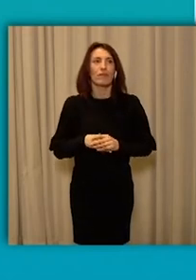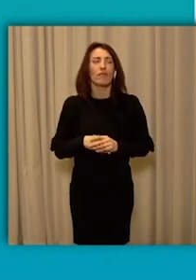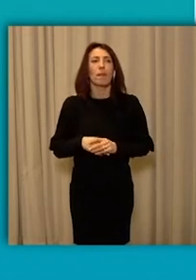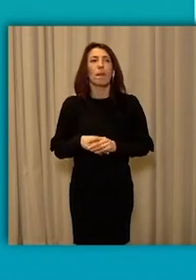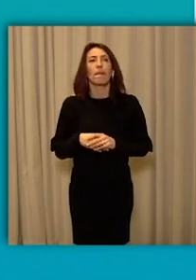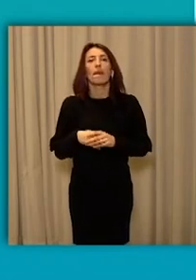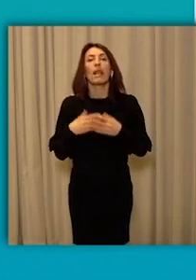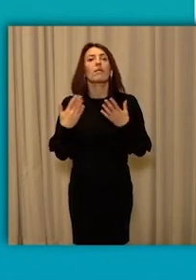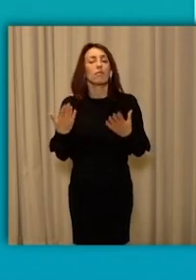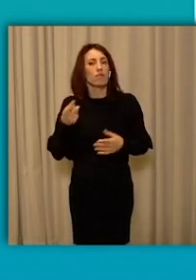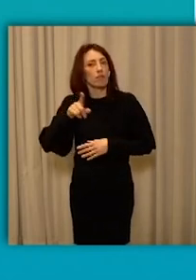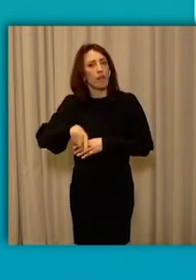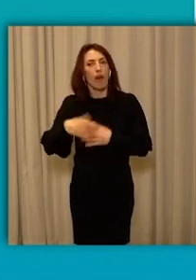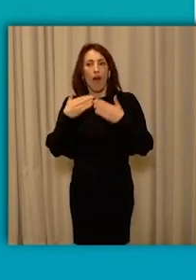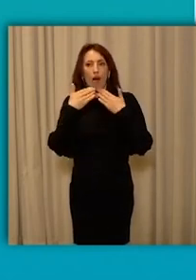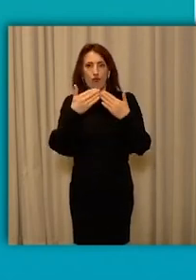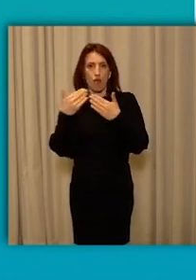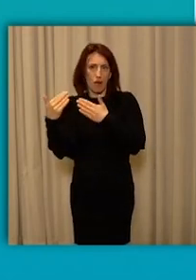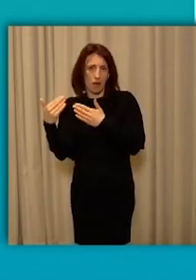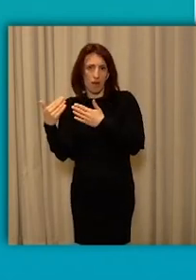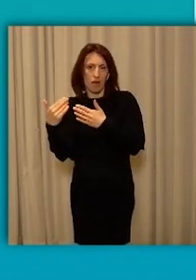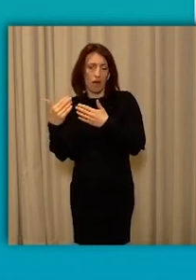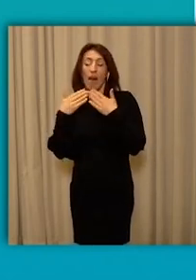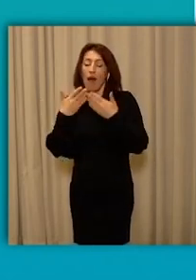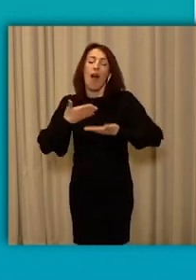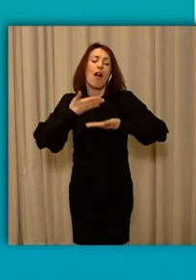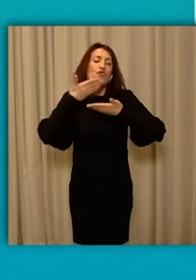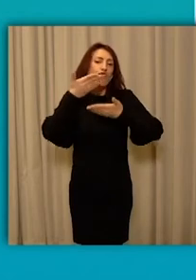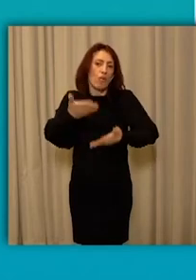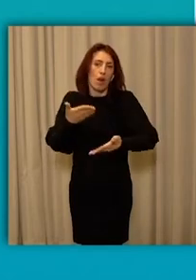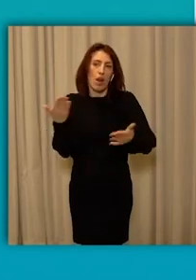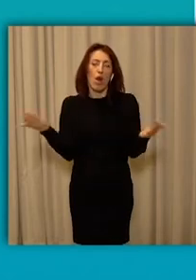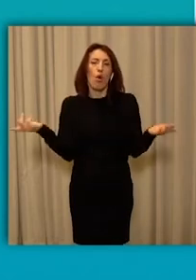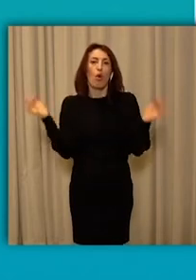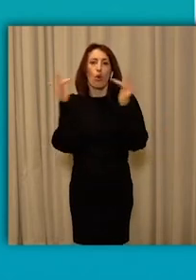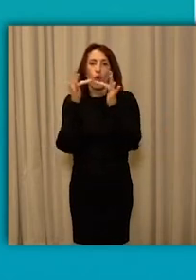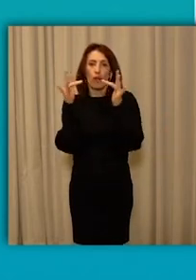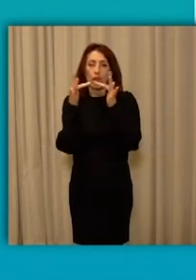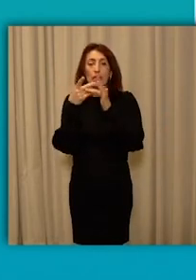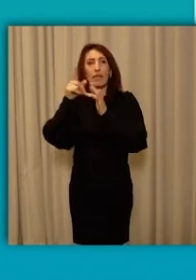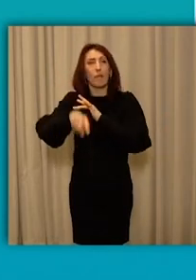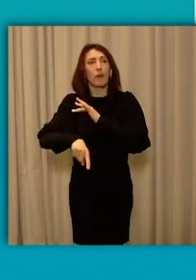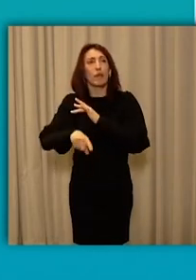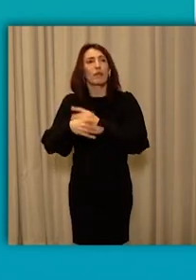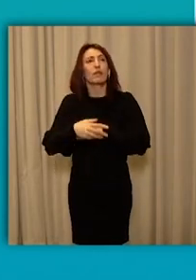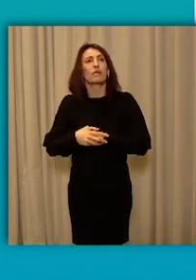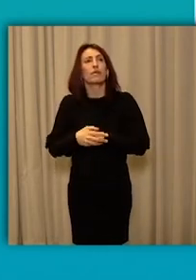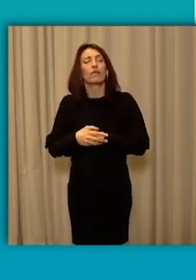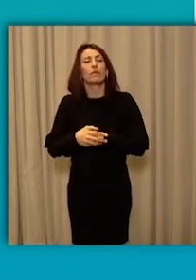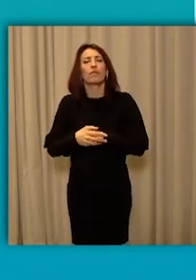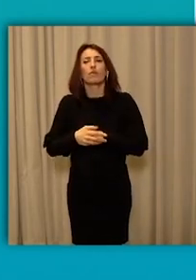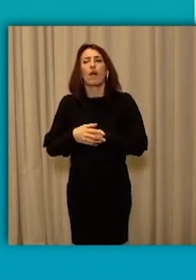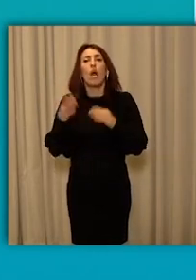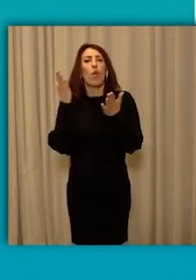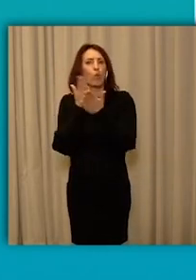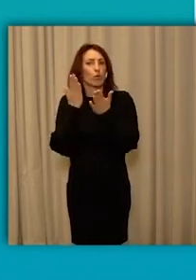pues ayudar a conectar la parte de la formación de unos cursos oficiales, como estáis viendo, muy, muy, muy potentes con